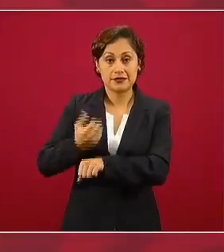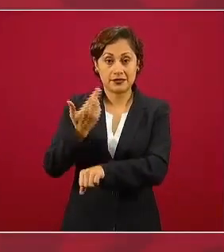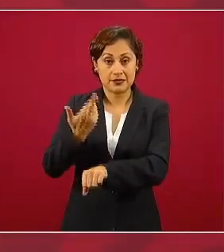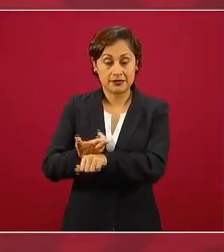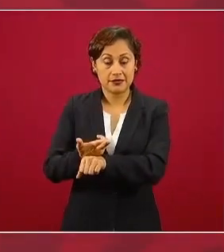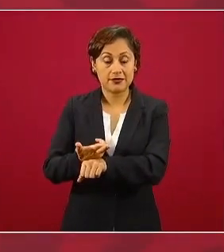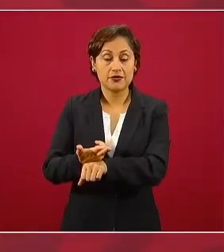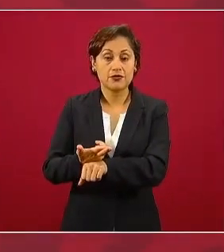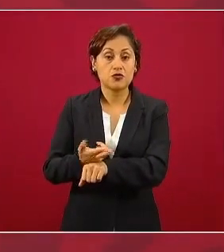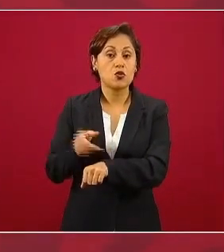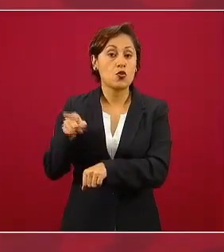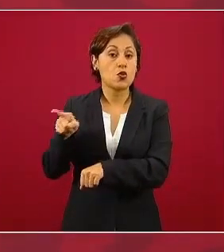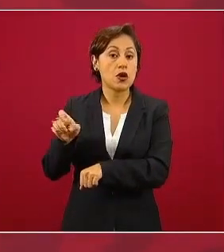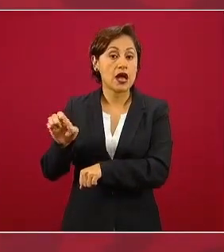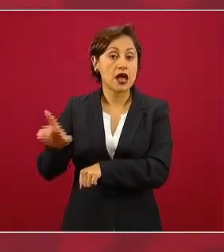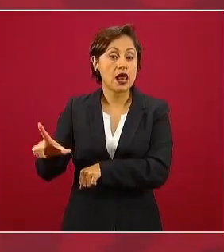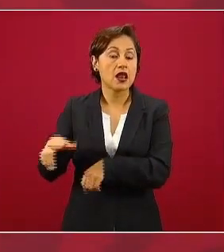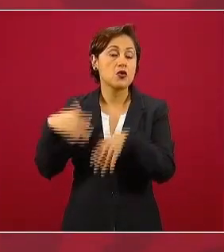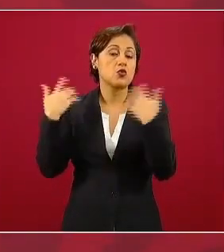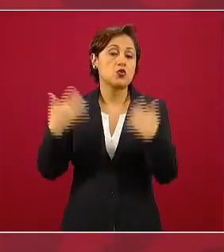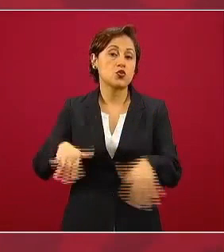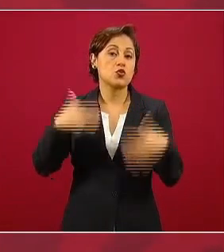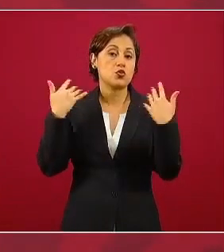es muy